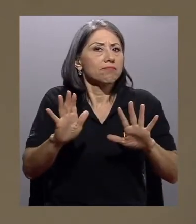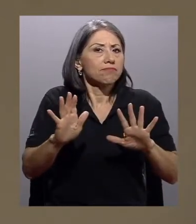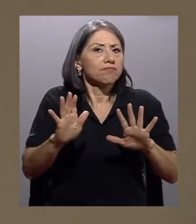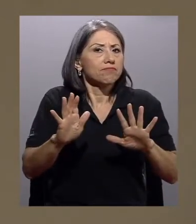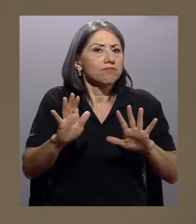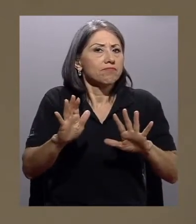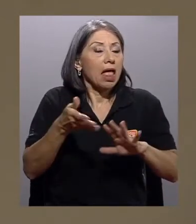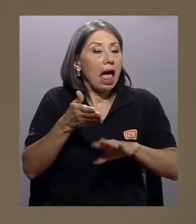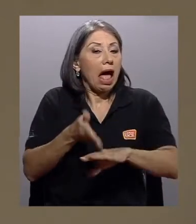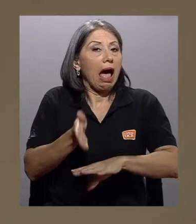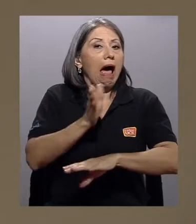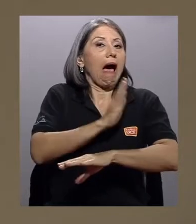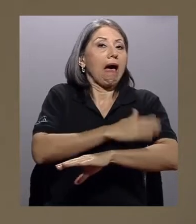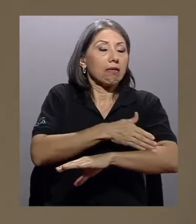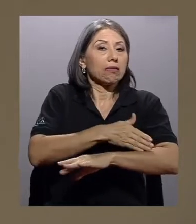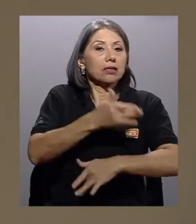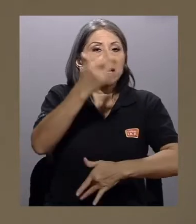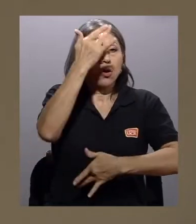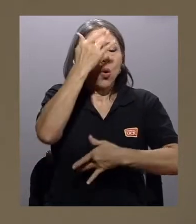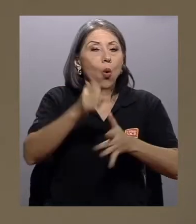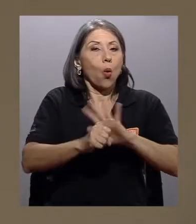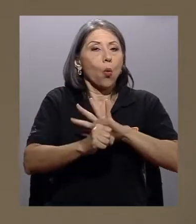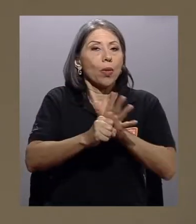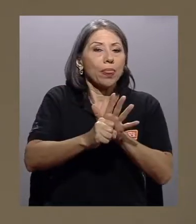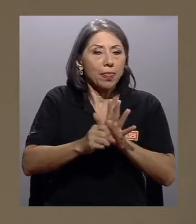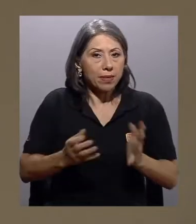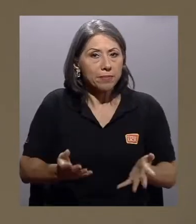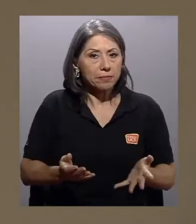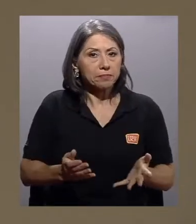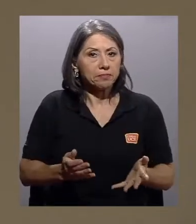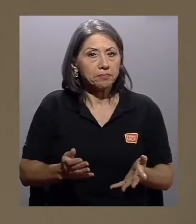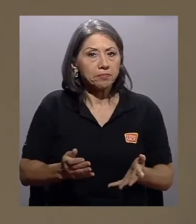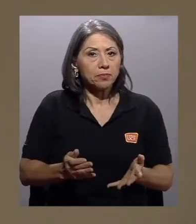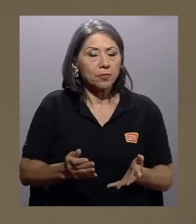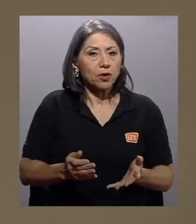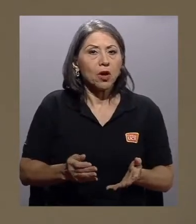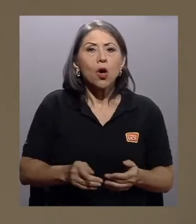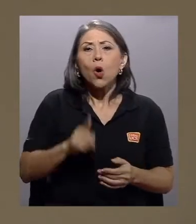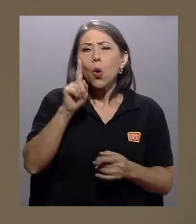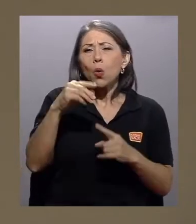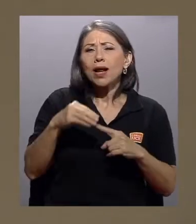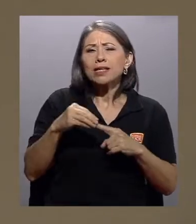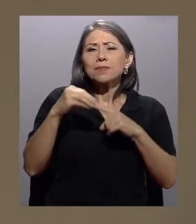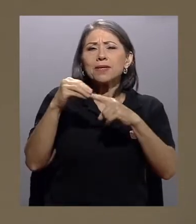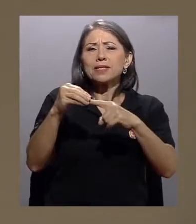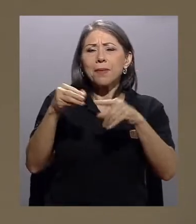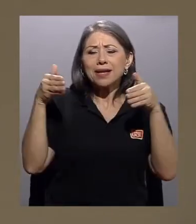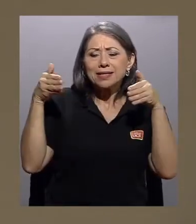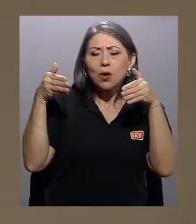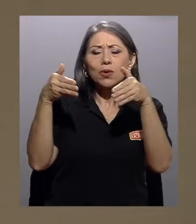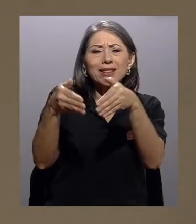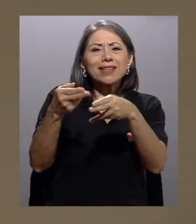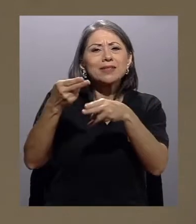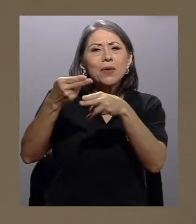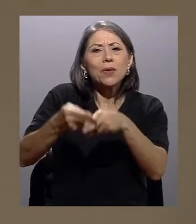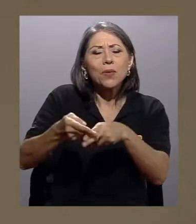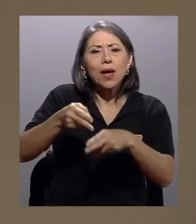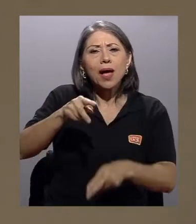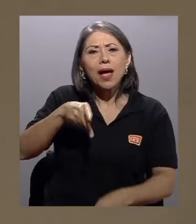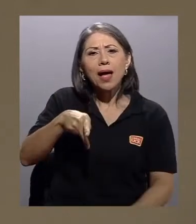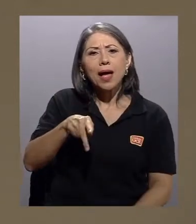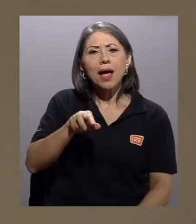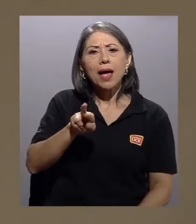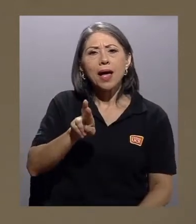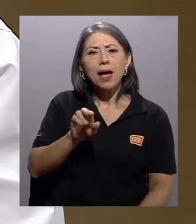algún momento anterior al COVID-19, podemos verlo desde esa manera? Una de las corrientes principales en bioética era el principialismo, y de